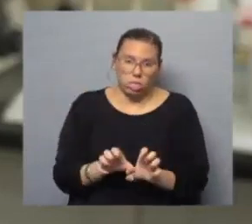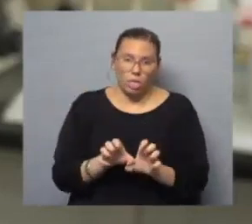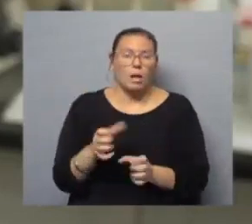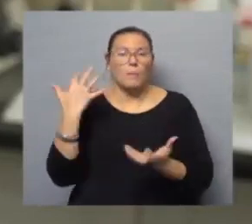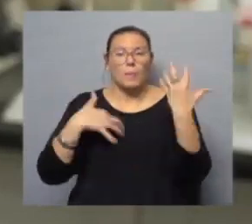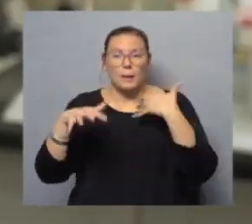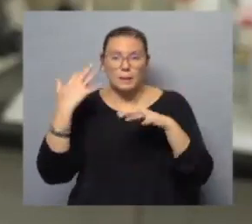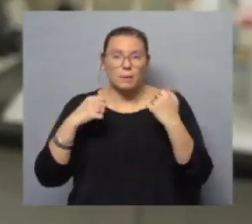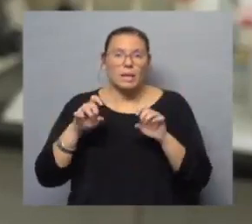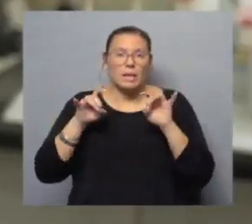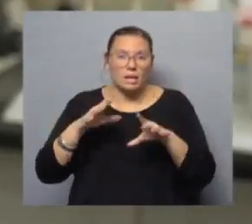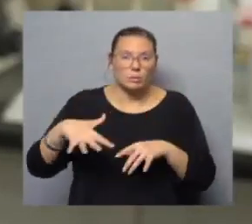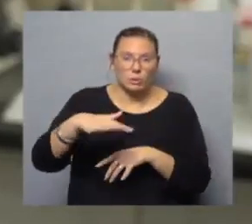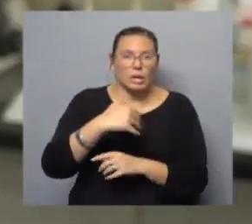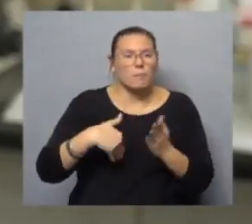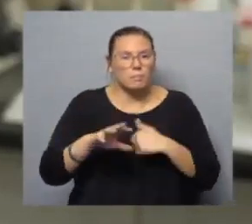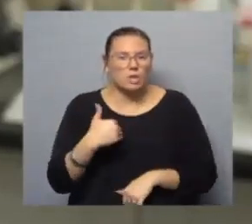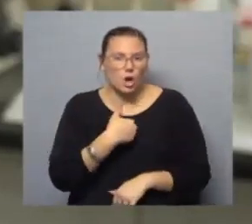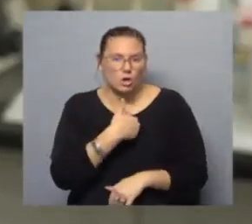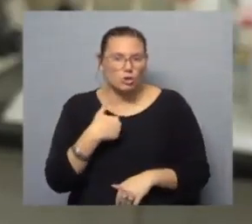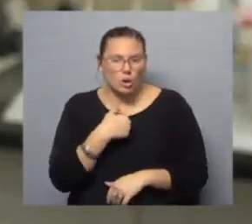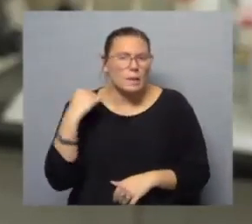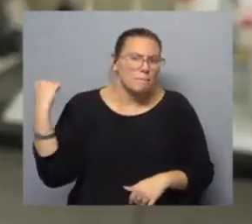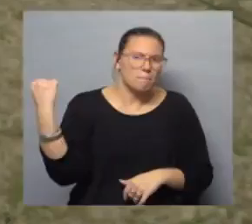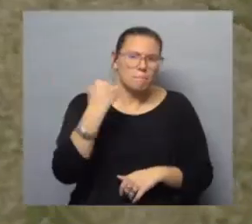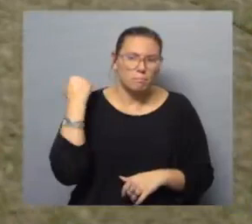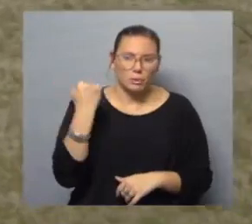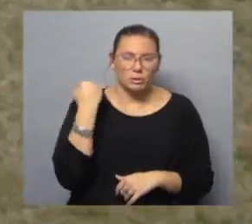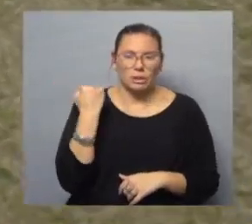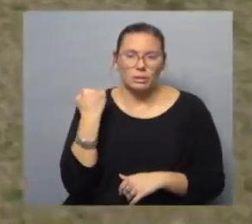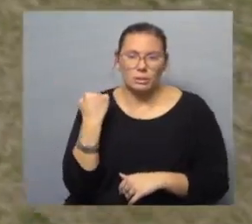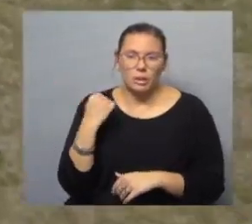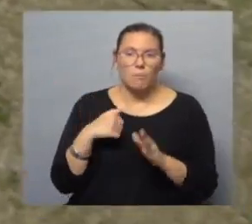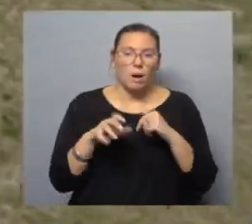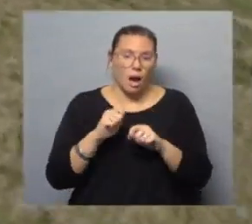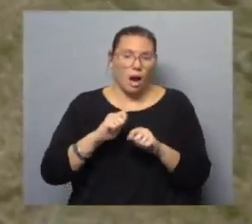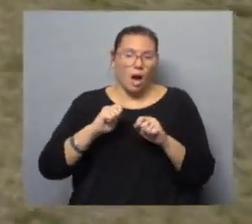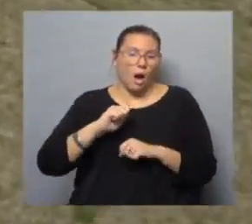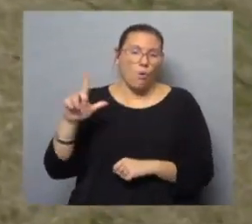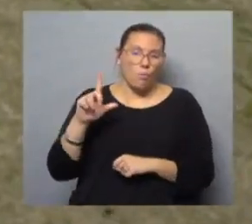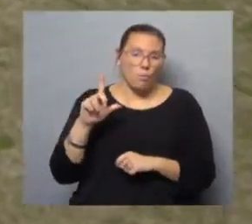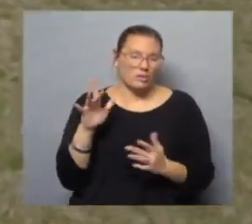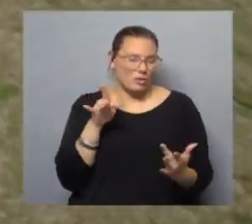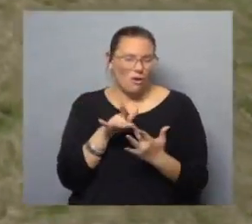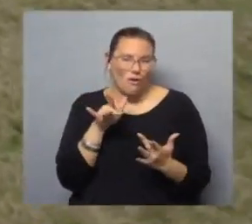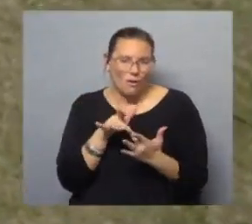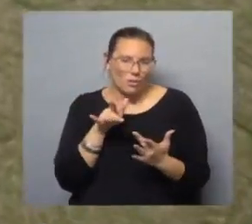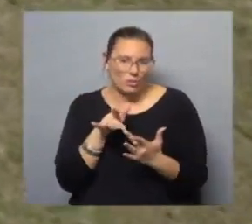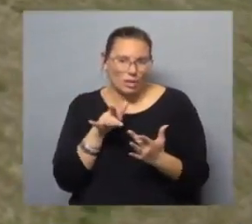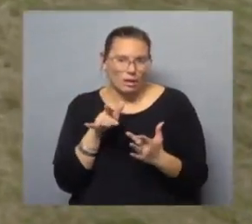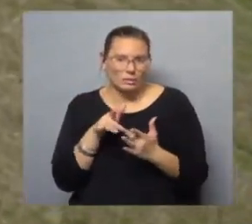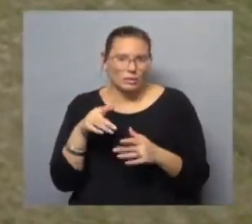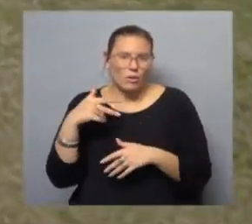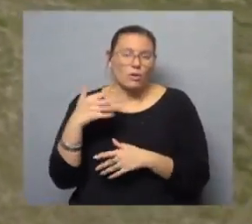animales silvestres empiecen a cumplir un rol muy importante en particularmente lo que es el aumento de la frecuencia de contactos con